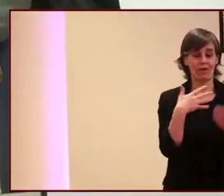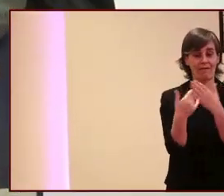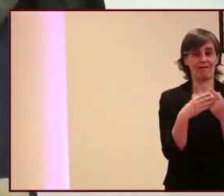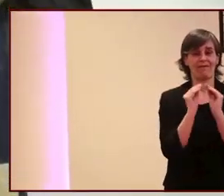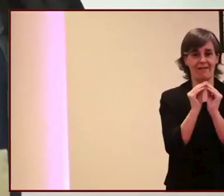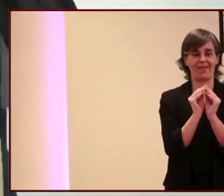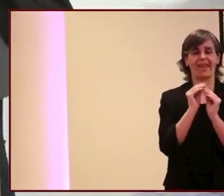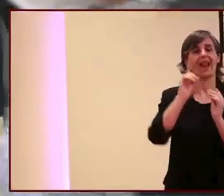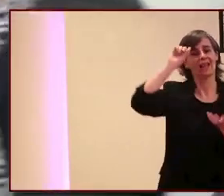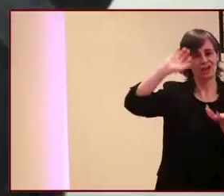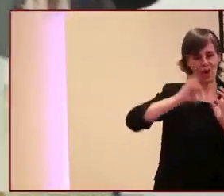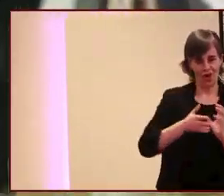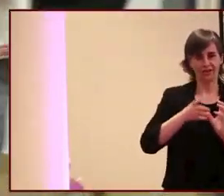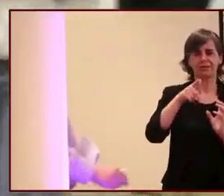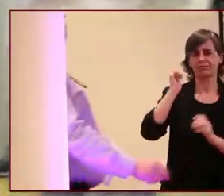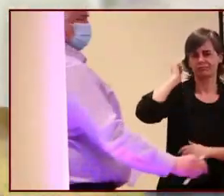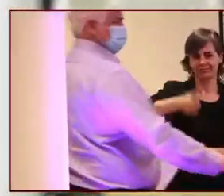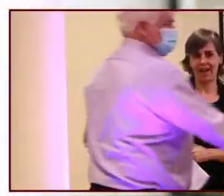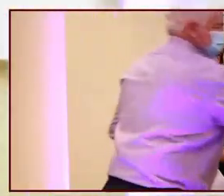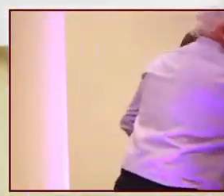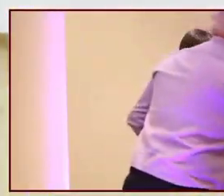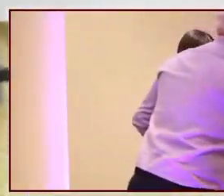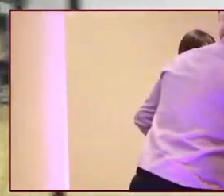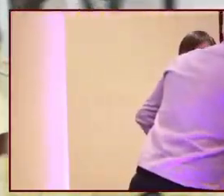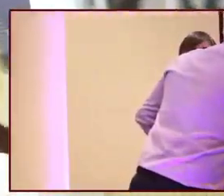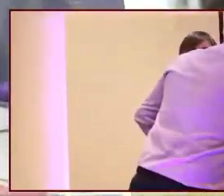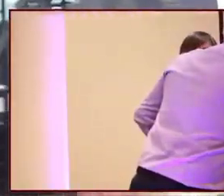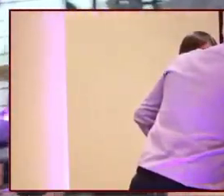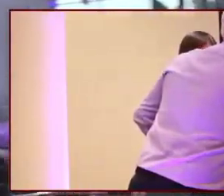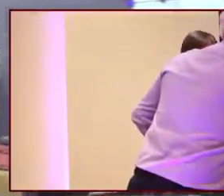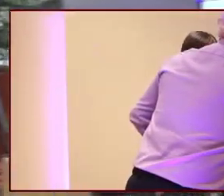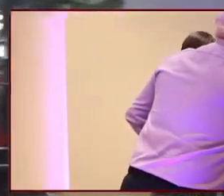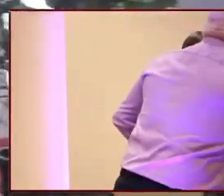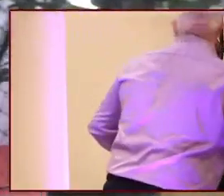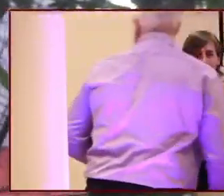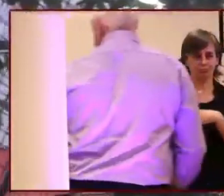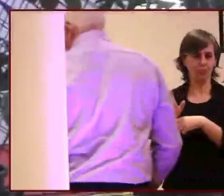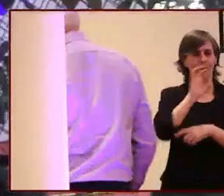trabajando en arte de ten expuesto en numerosos países americanos europeos